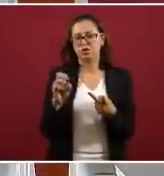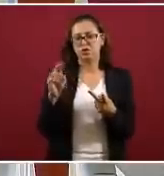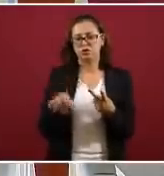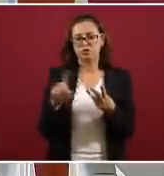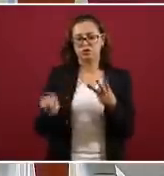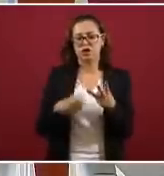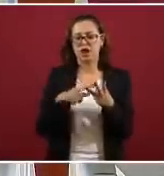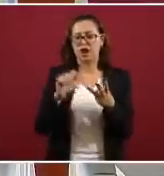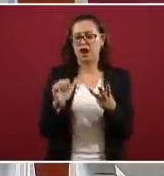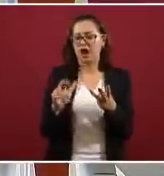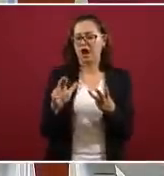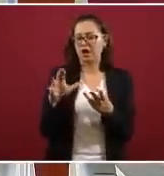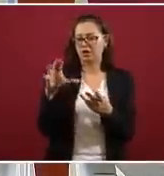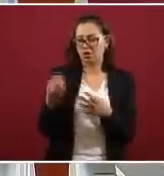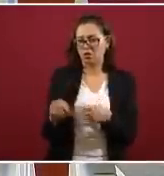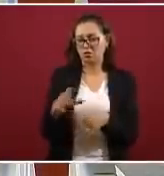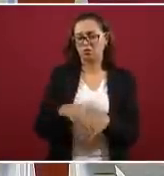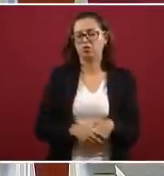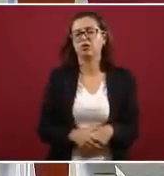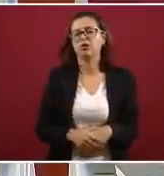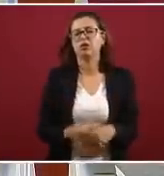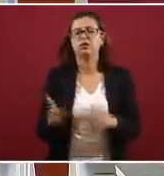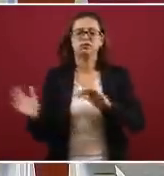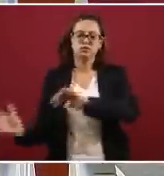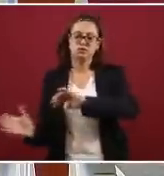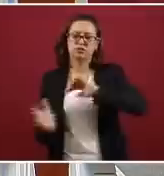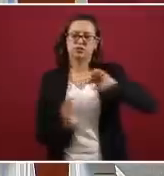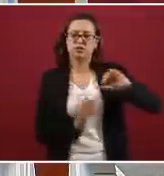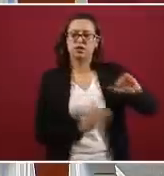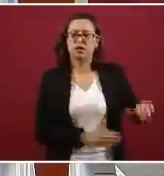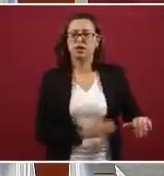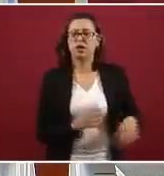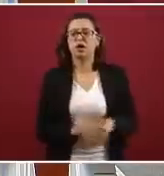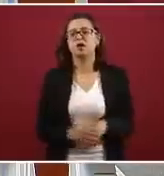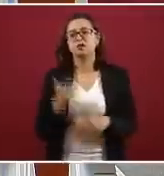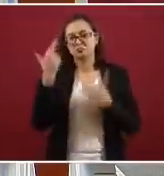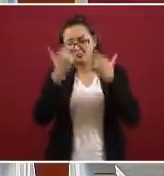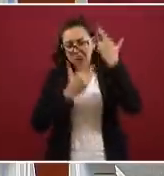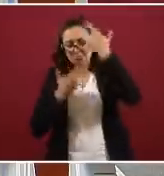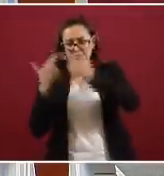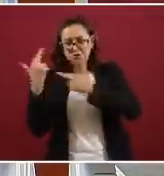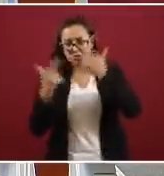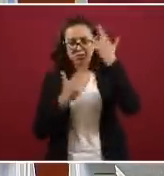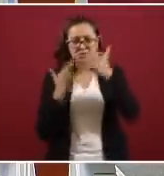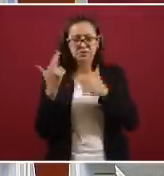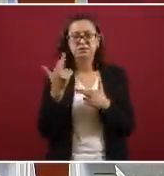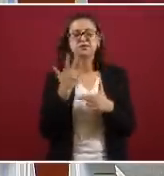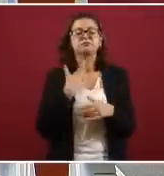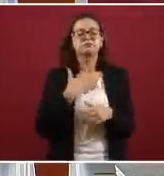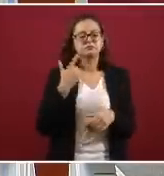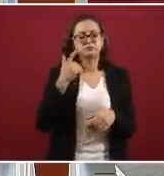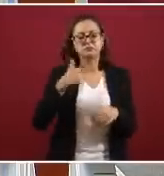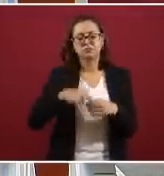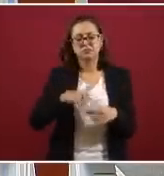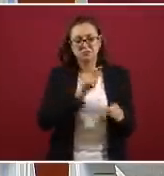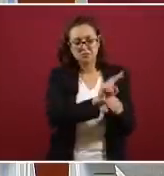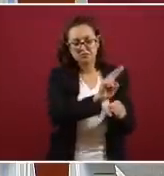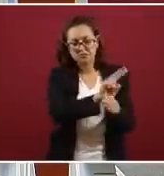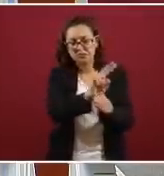Pasamos al tema de verificación de combustibles, y en verificación de combustibles en esta